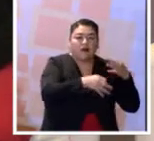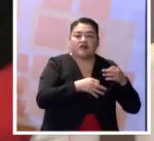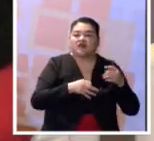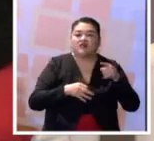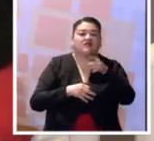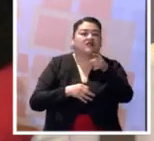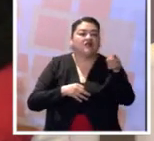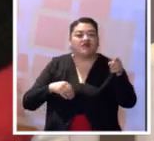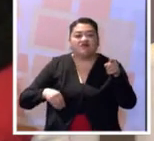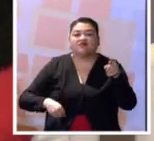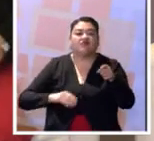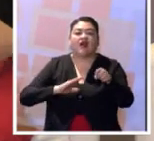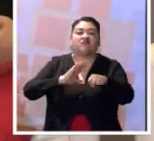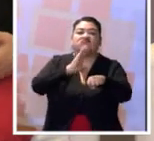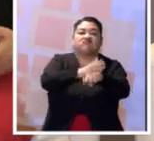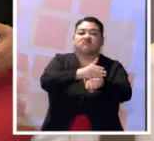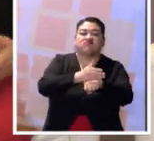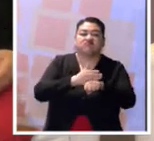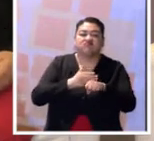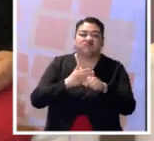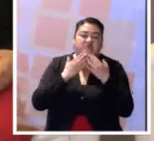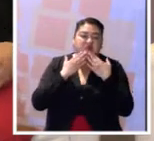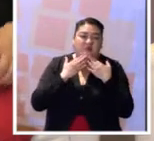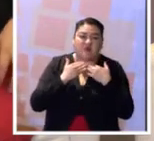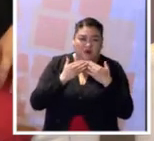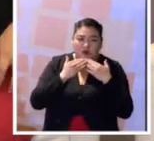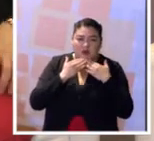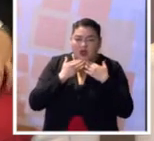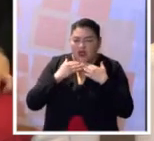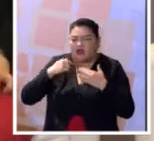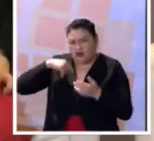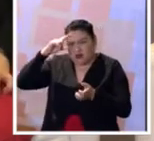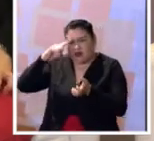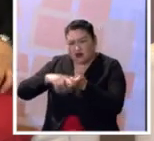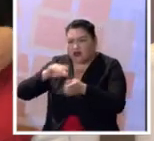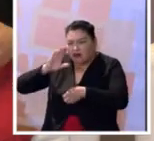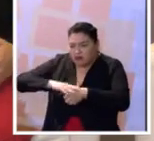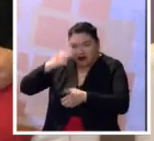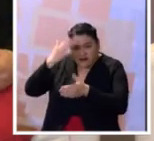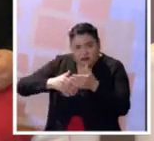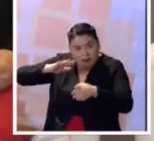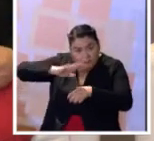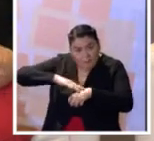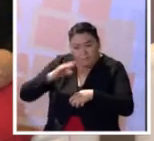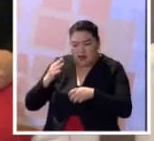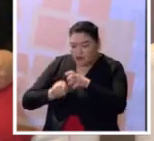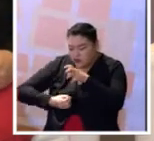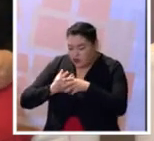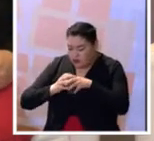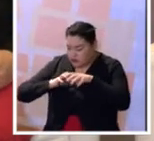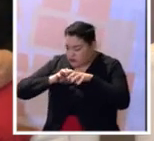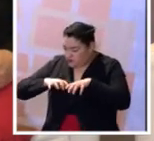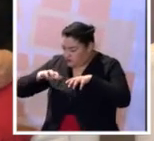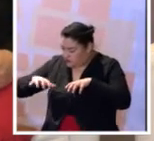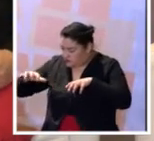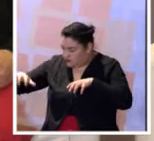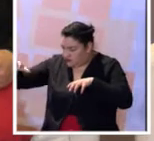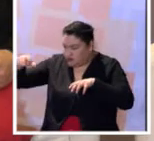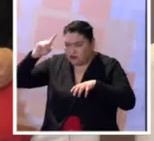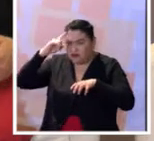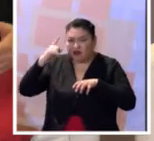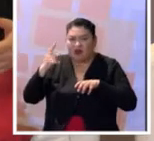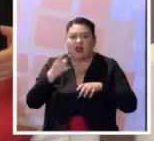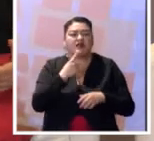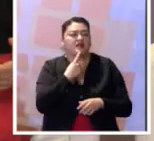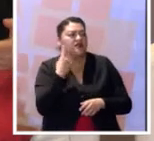van algunos de los desafíos, aumentar el número de servicios, aumentar el número de órganos que están habilitados para recibir